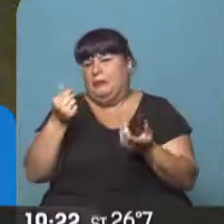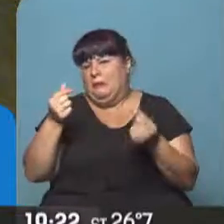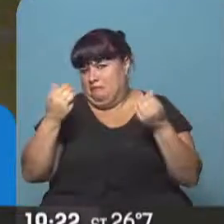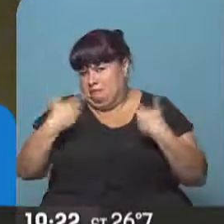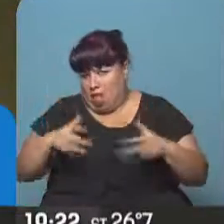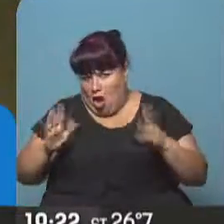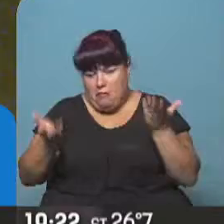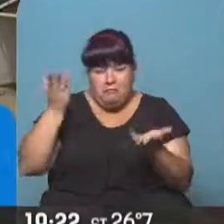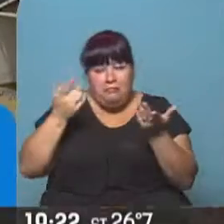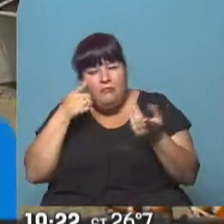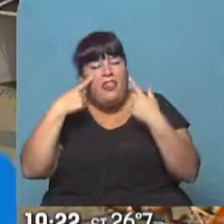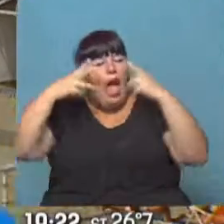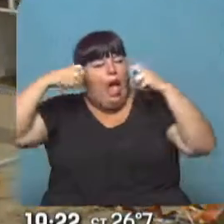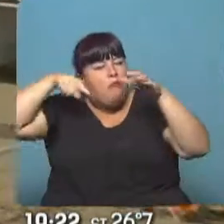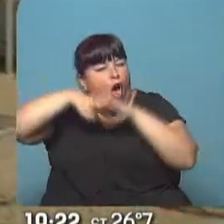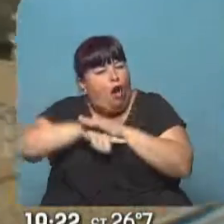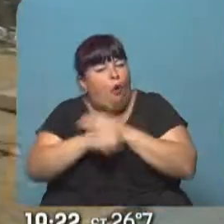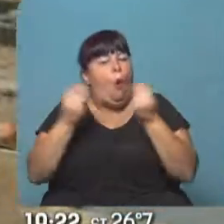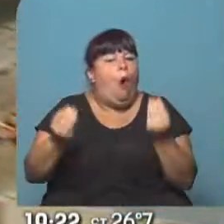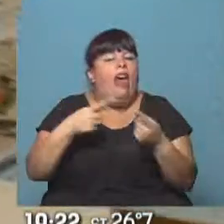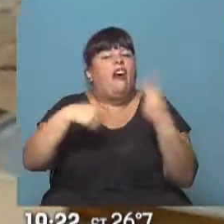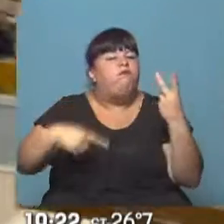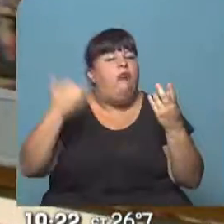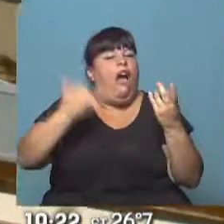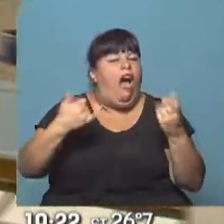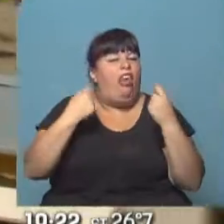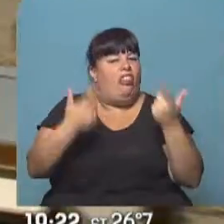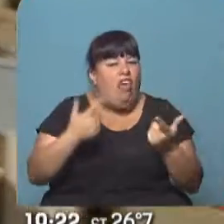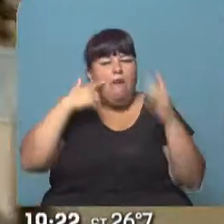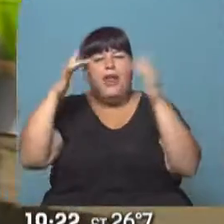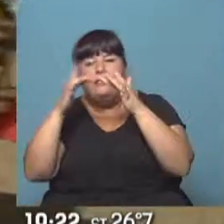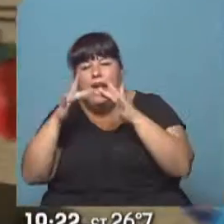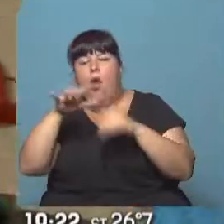tanto. Entonces hay que investigar un poco, ver de qué se trata, entrar en las